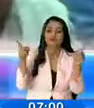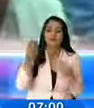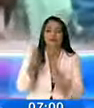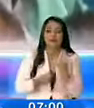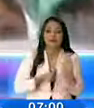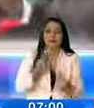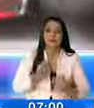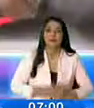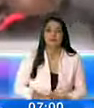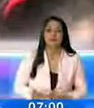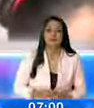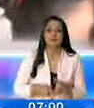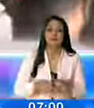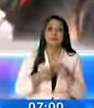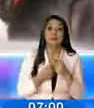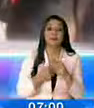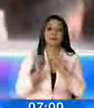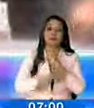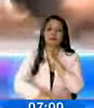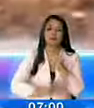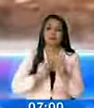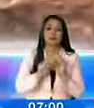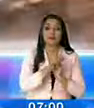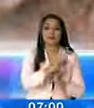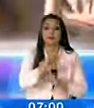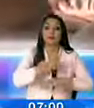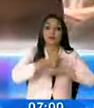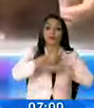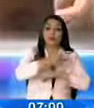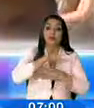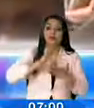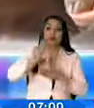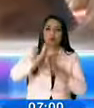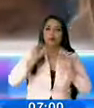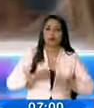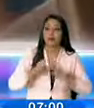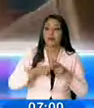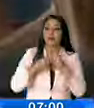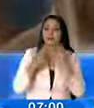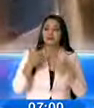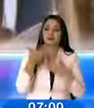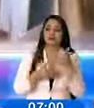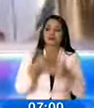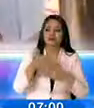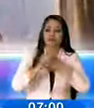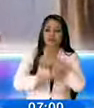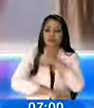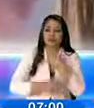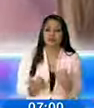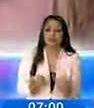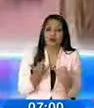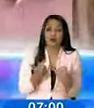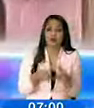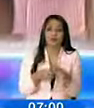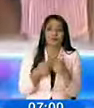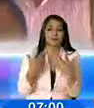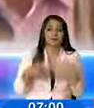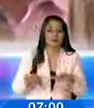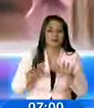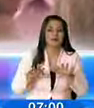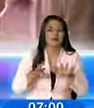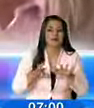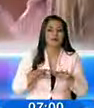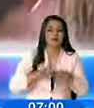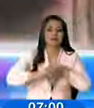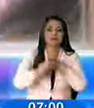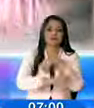es el inicio del sumario administrativo a cada una de las autoridades del plantel. Está iniciado. Está iniciado, se está iniciando el día de hoy el sumario administrativo